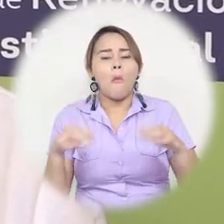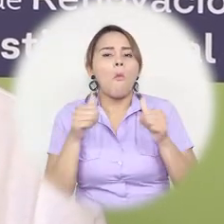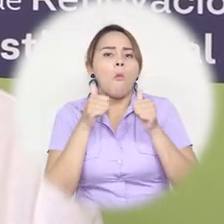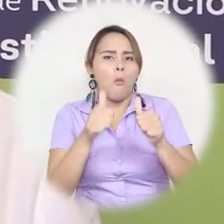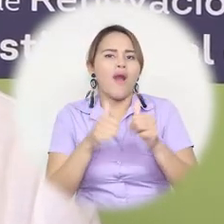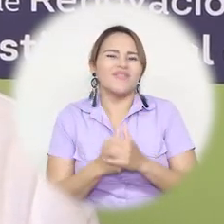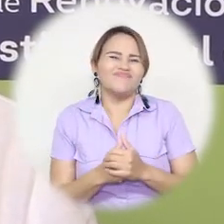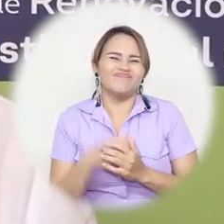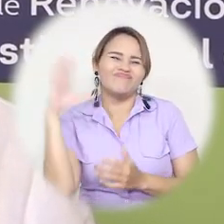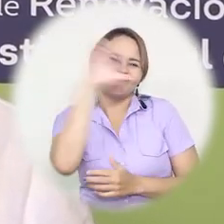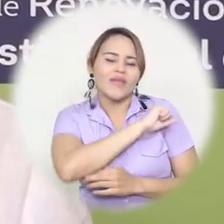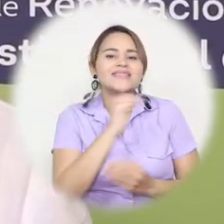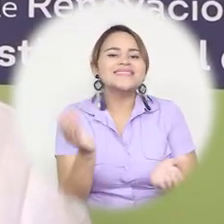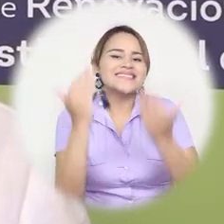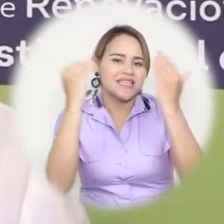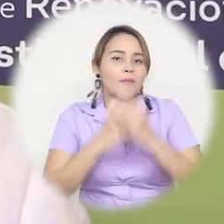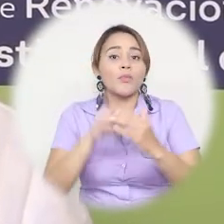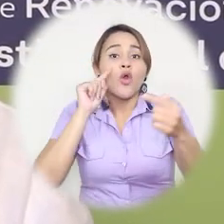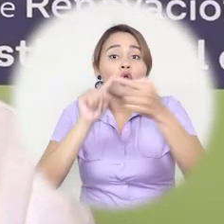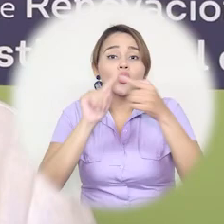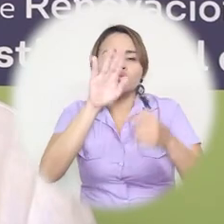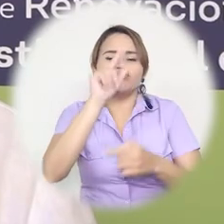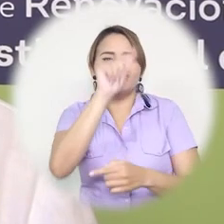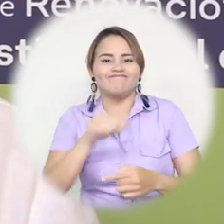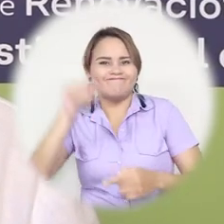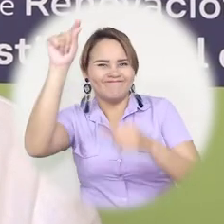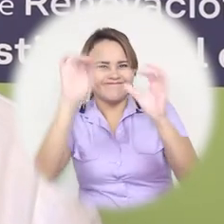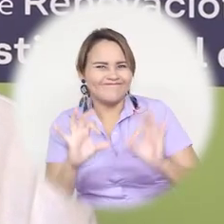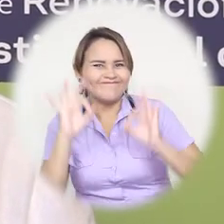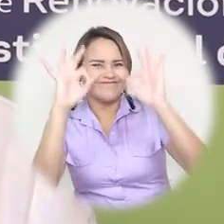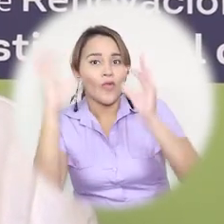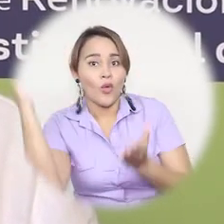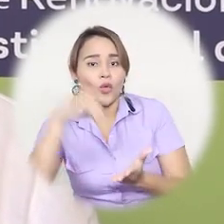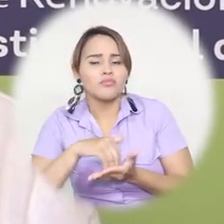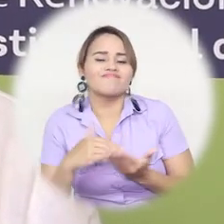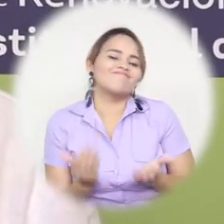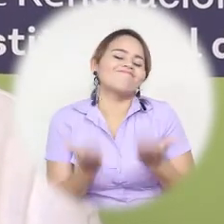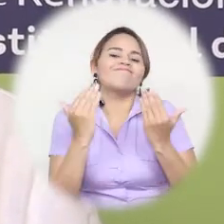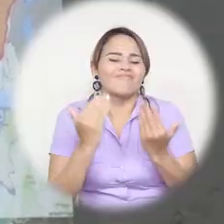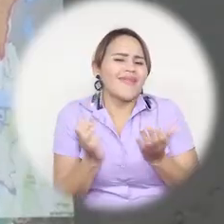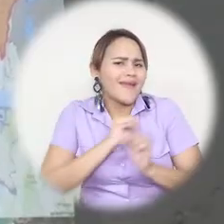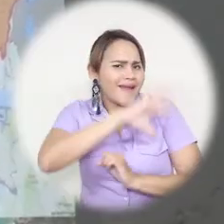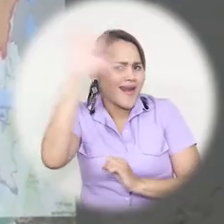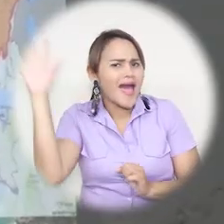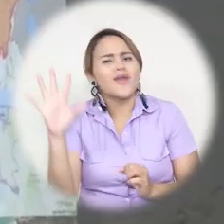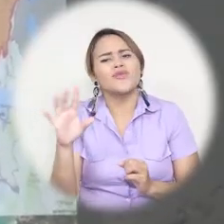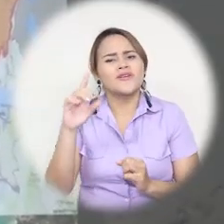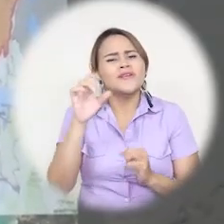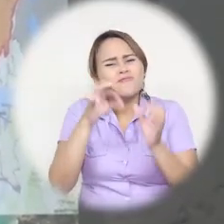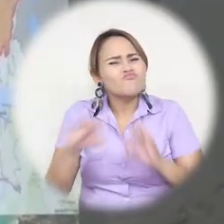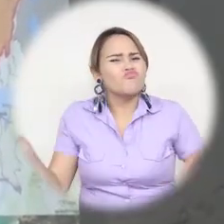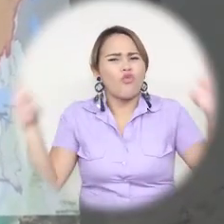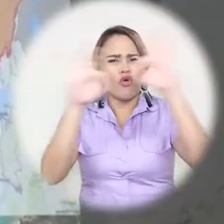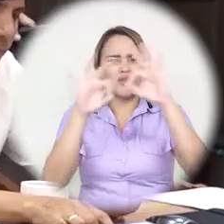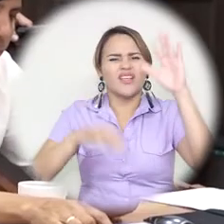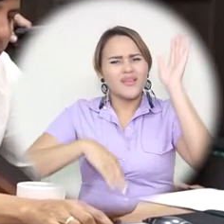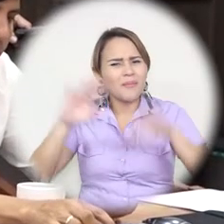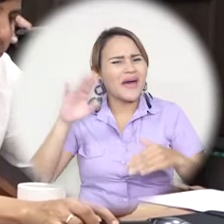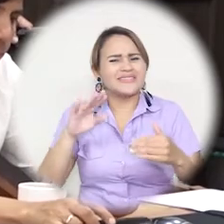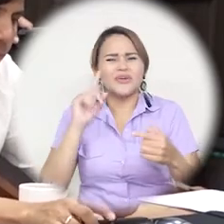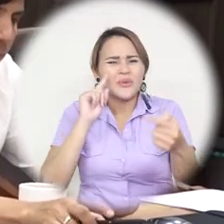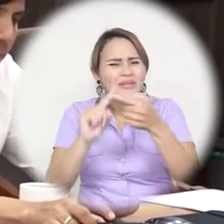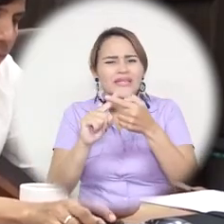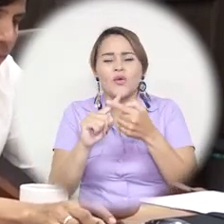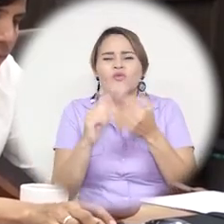favorables. Entonces, yo por eso creería que este proceso de reacreditación no solamente garantiza volverlo a probar, sino